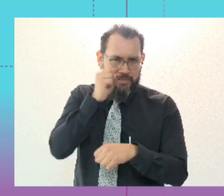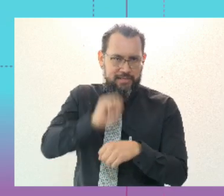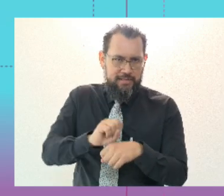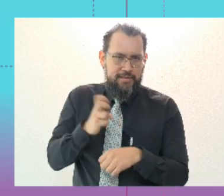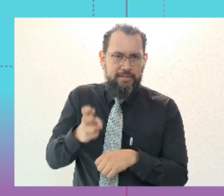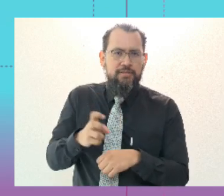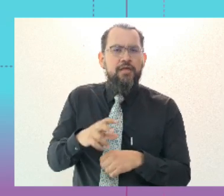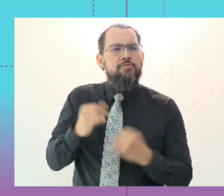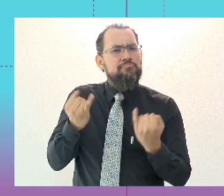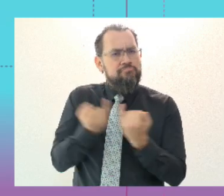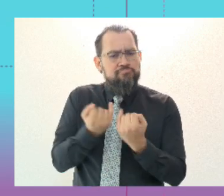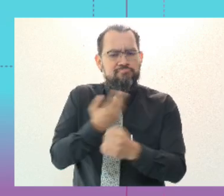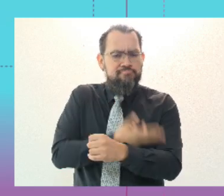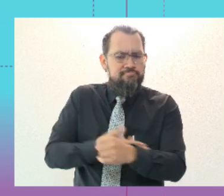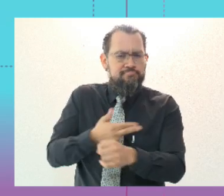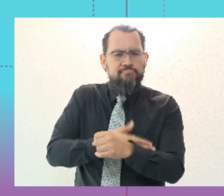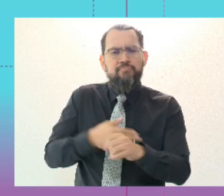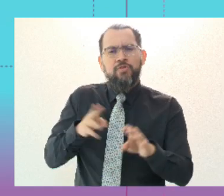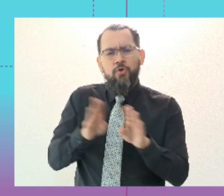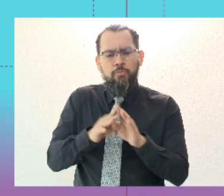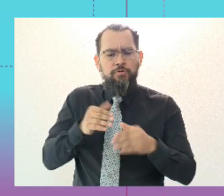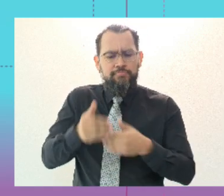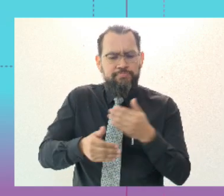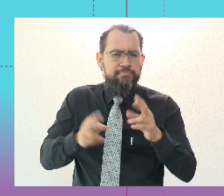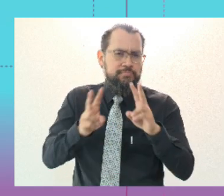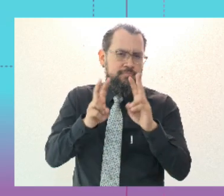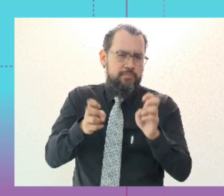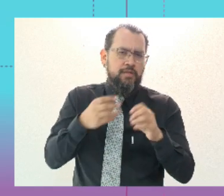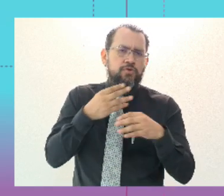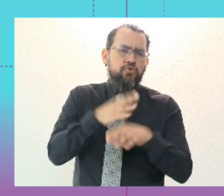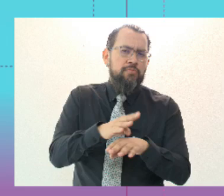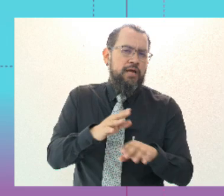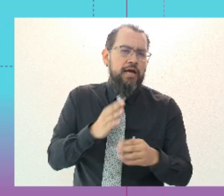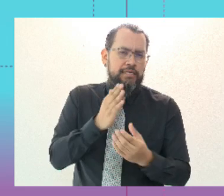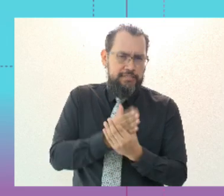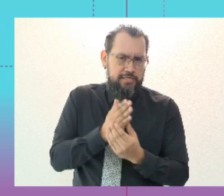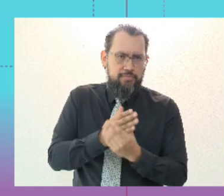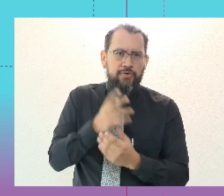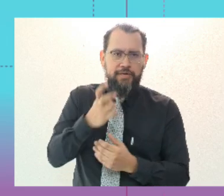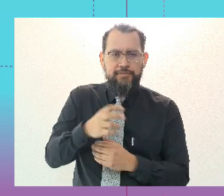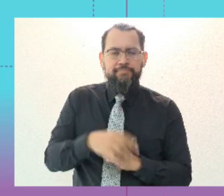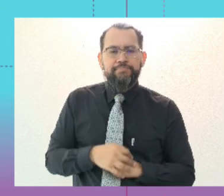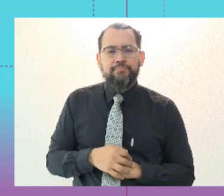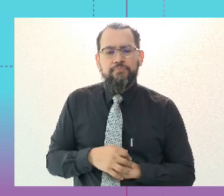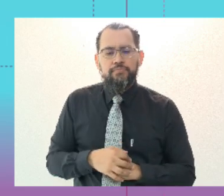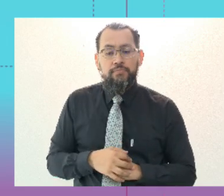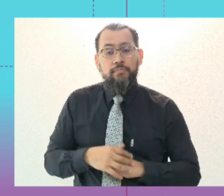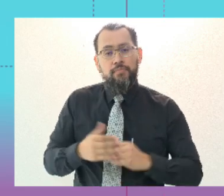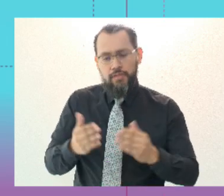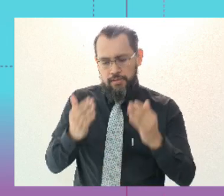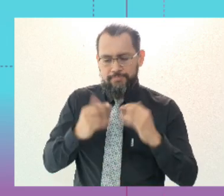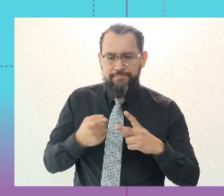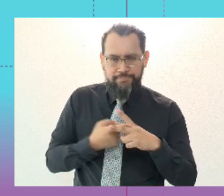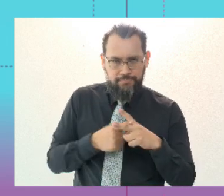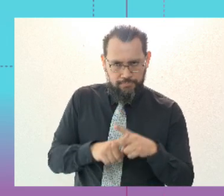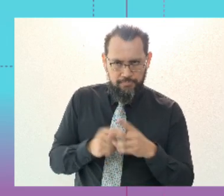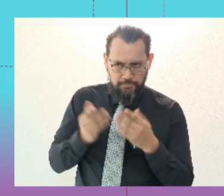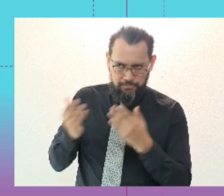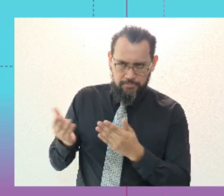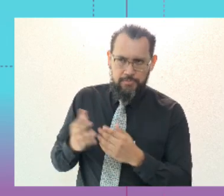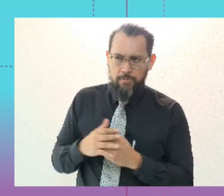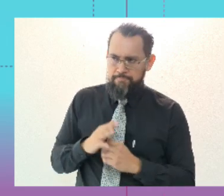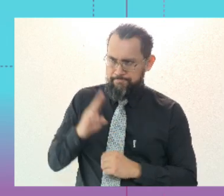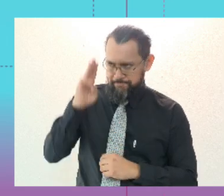coordina actividades de capacitación y asesoría en materia de archivos de todas las unidades administrativas de la dependencia. Comenzamos con la maestra, si